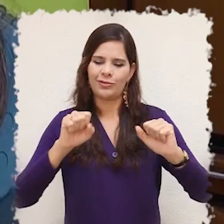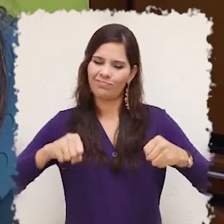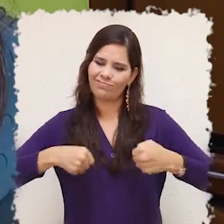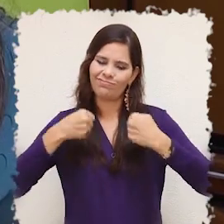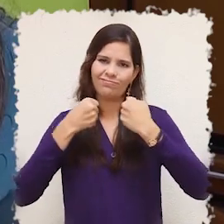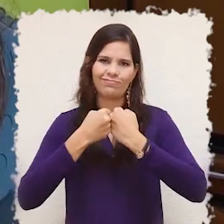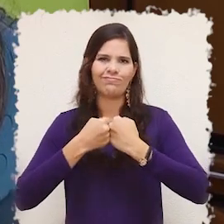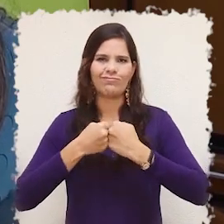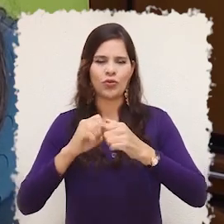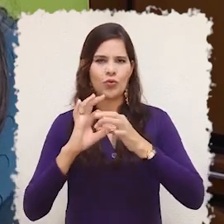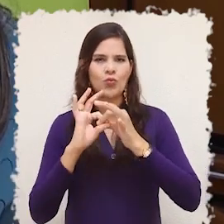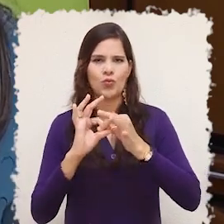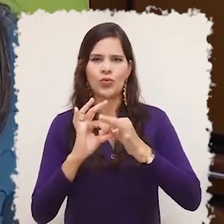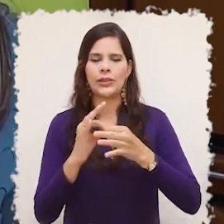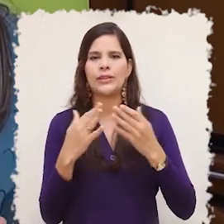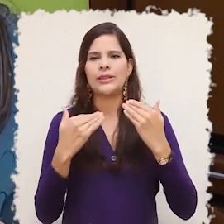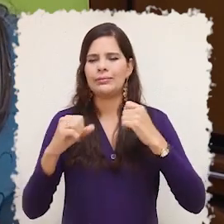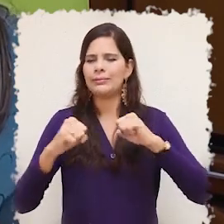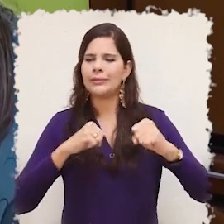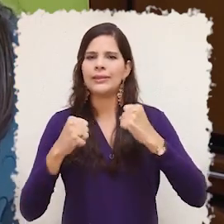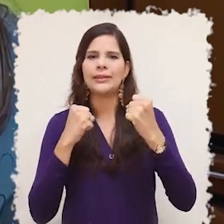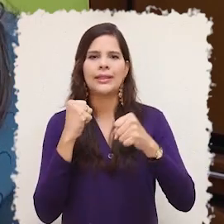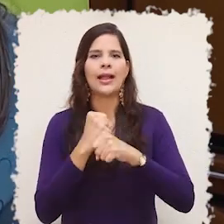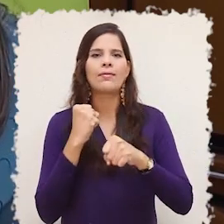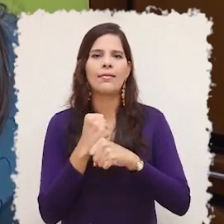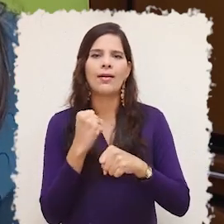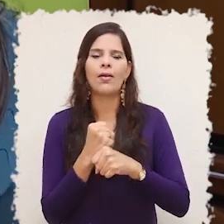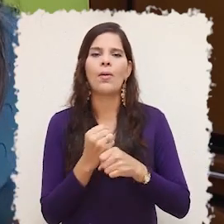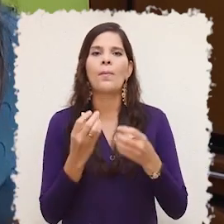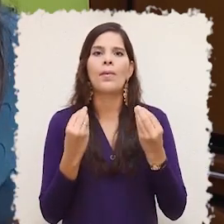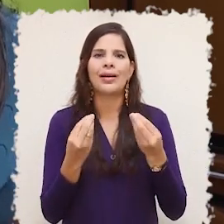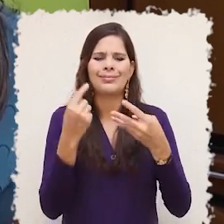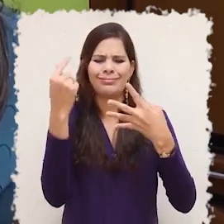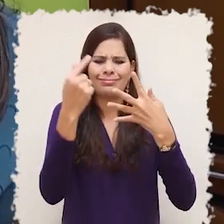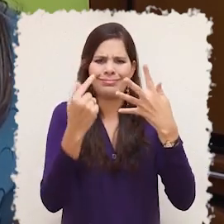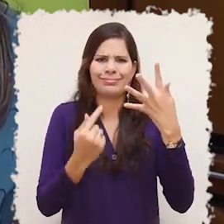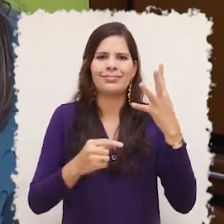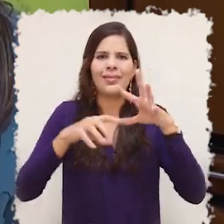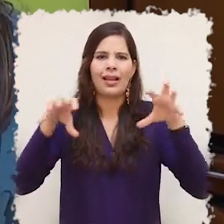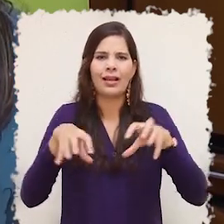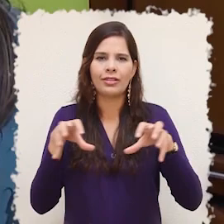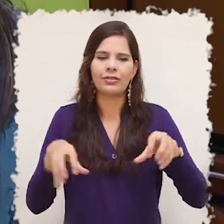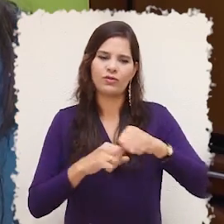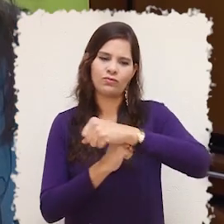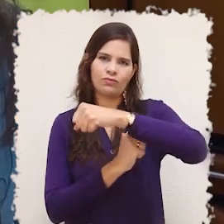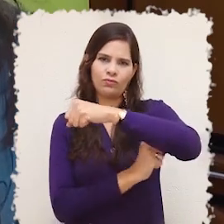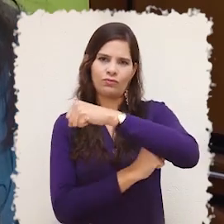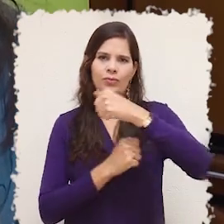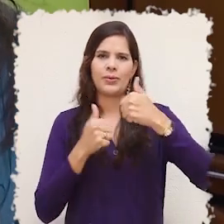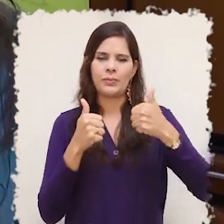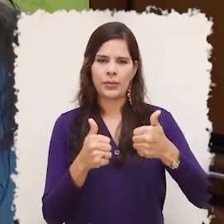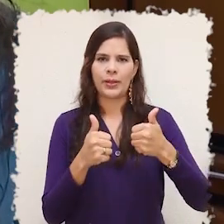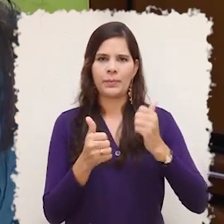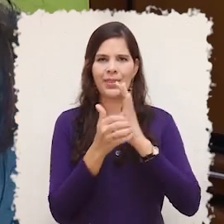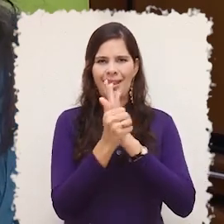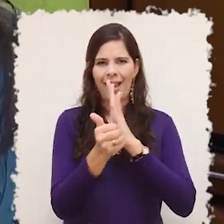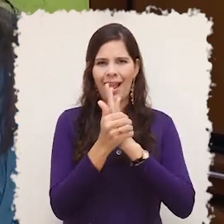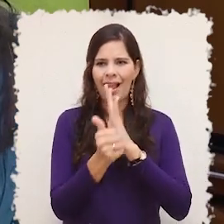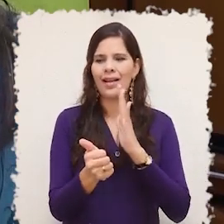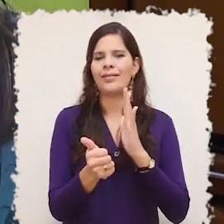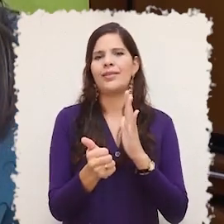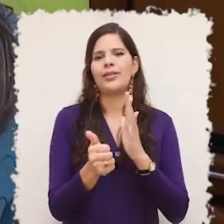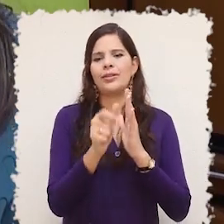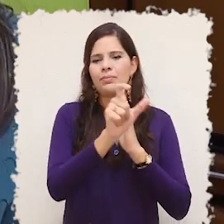la mano hemos hecho y contribuido una cantidad de actividades como el fortalecimiento del